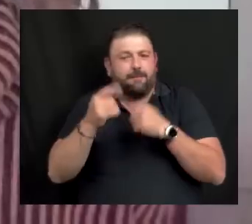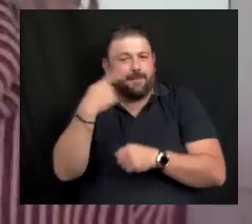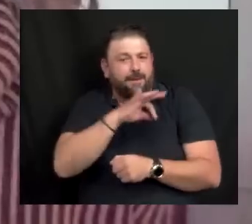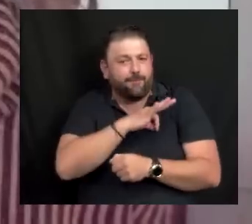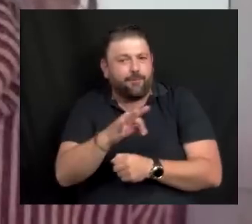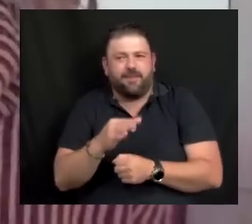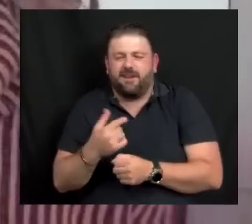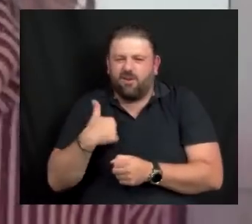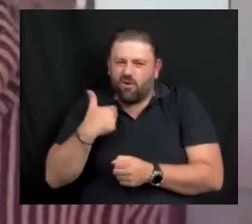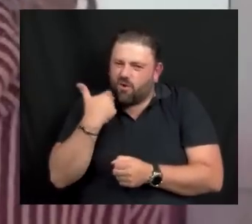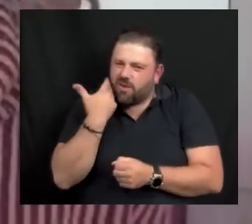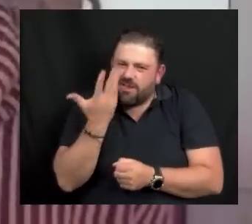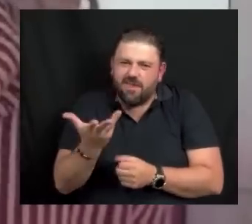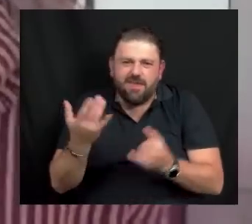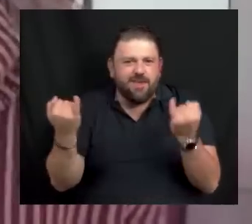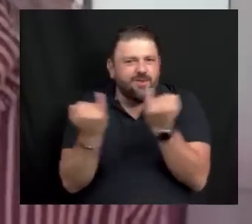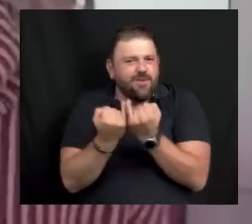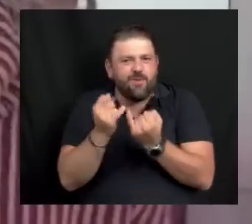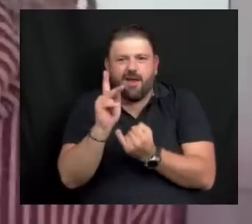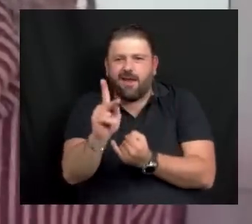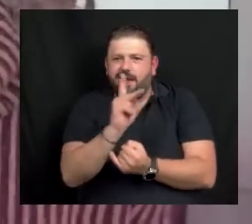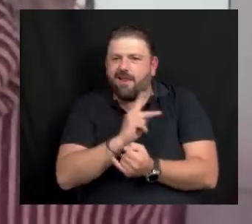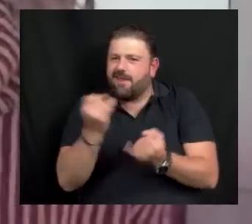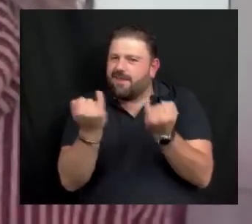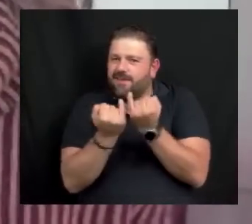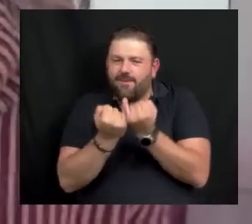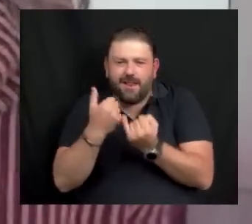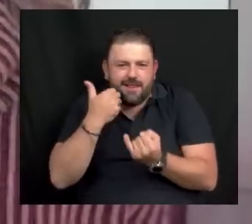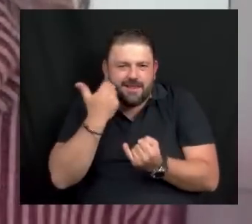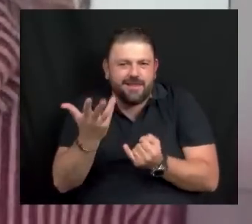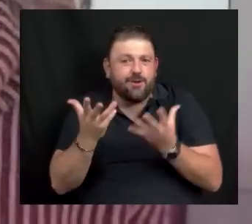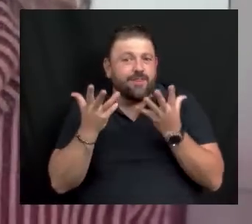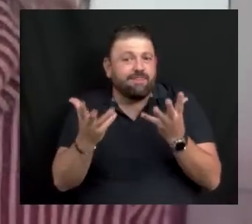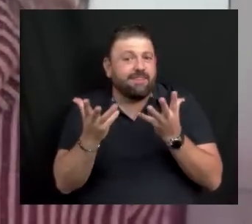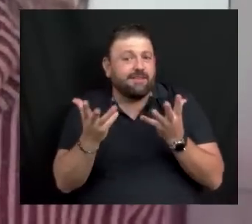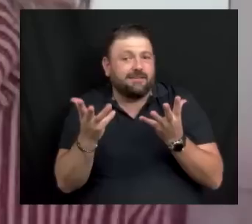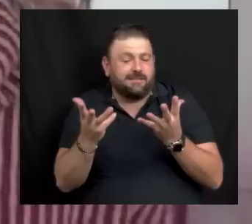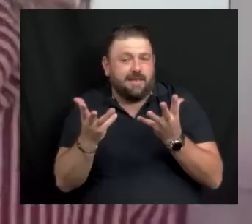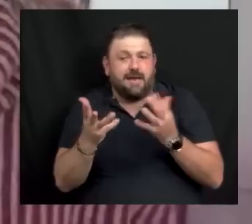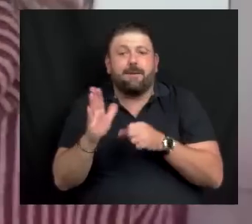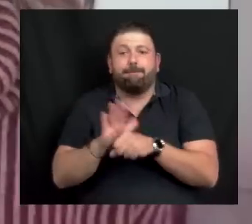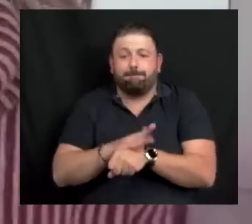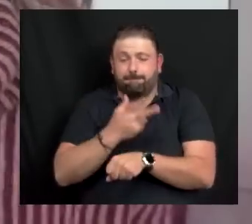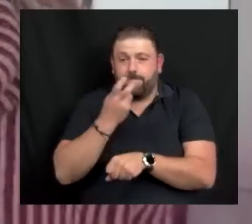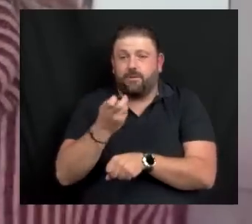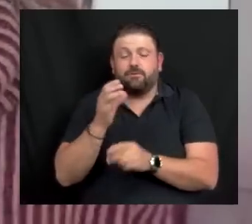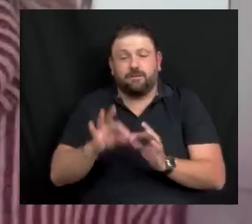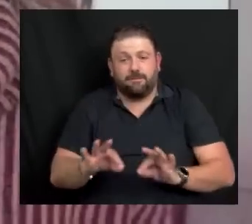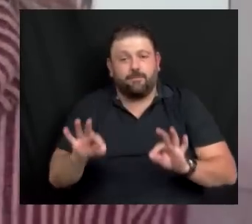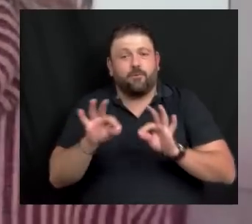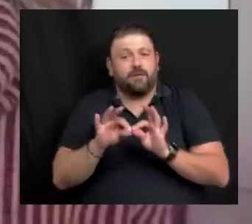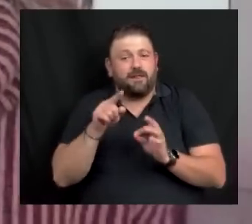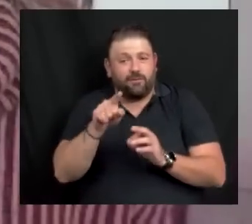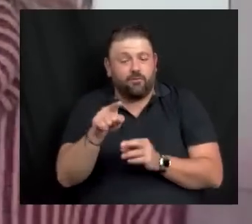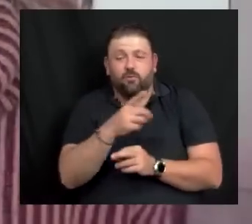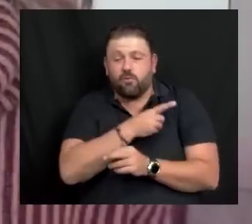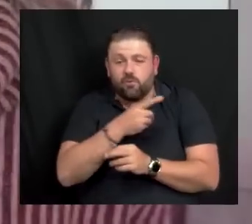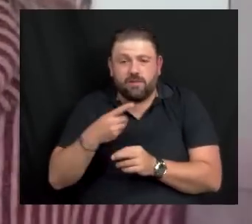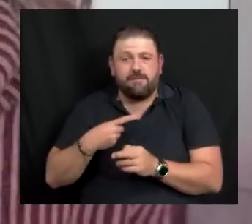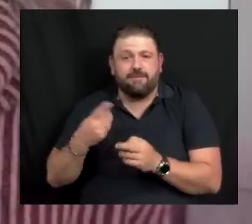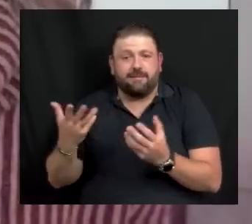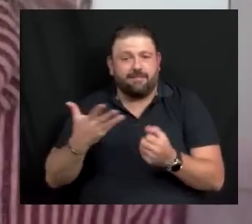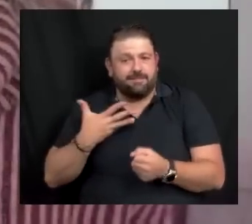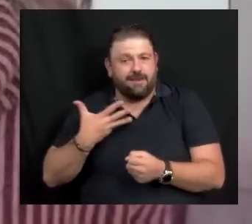poder decir, sí lo quiero hacer, sí lo voy a hacer. Pero el deseo se puede ir terminando si tú no tienes un camino a donde